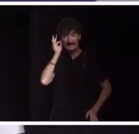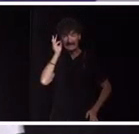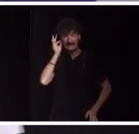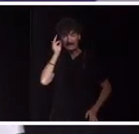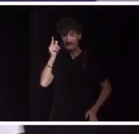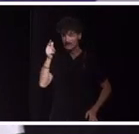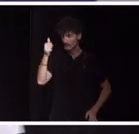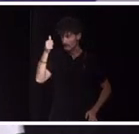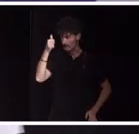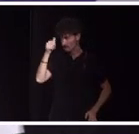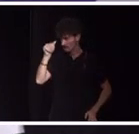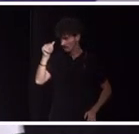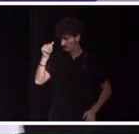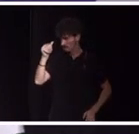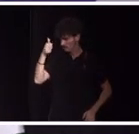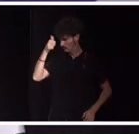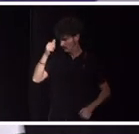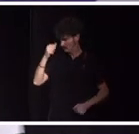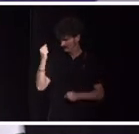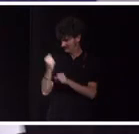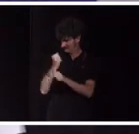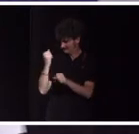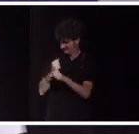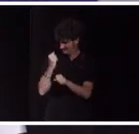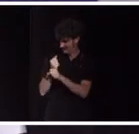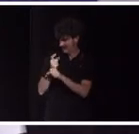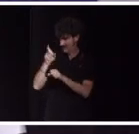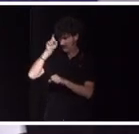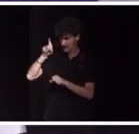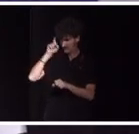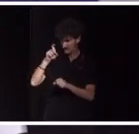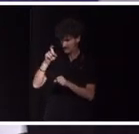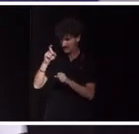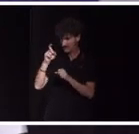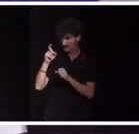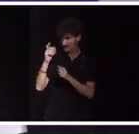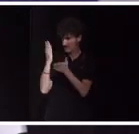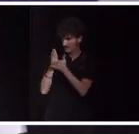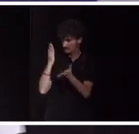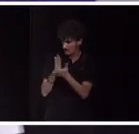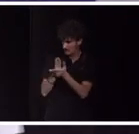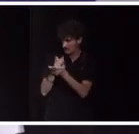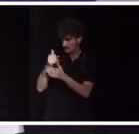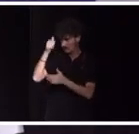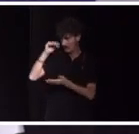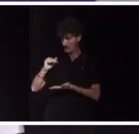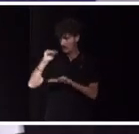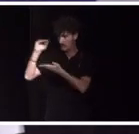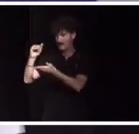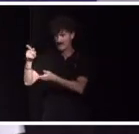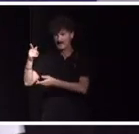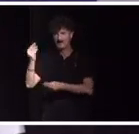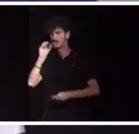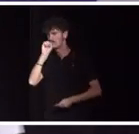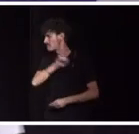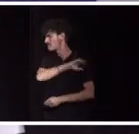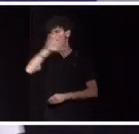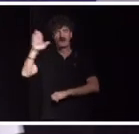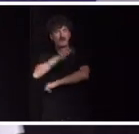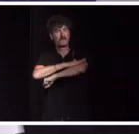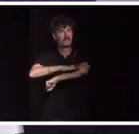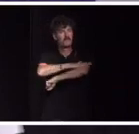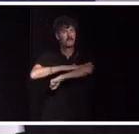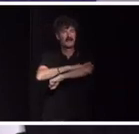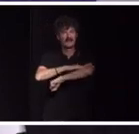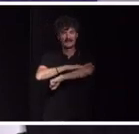de un mozo de mudanzas y de una maestra de escuela haya sido una de las mejores ministras que ha tenido nuestro